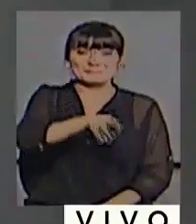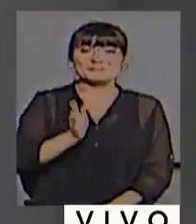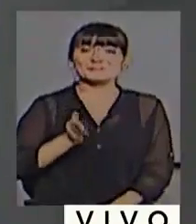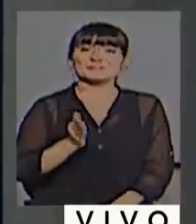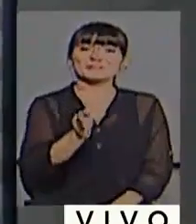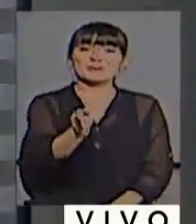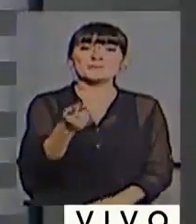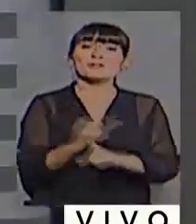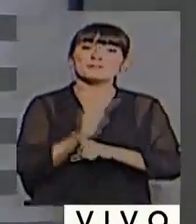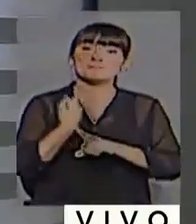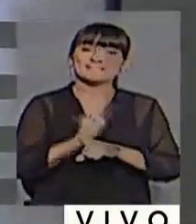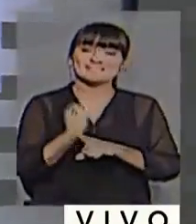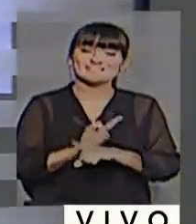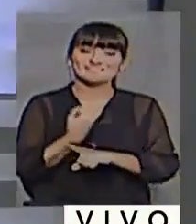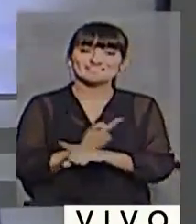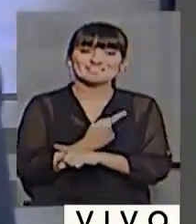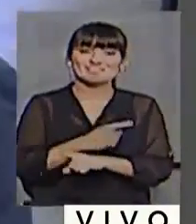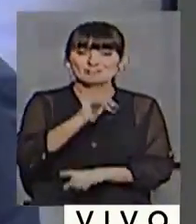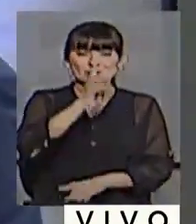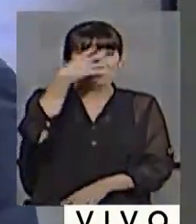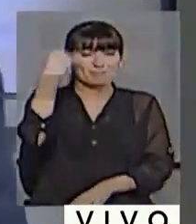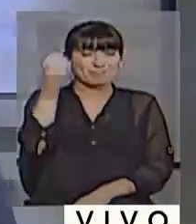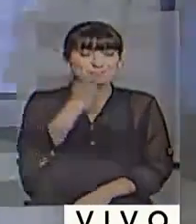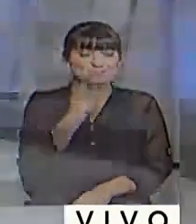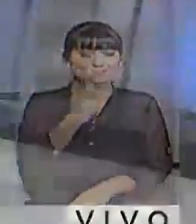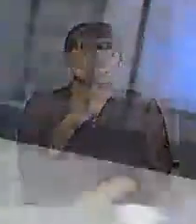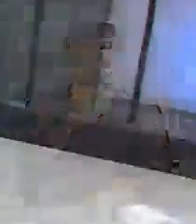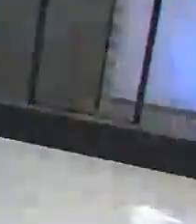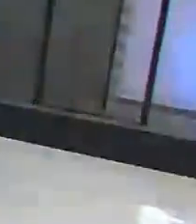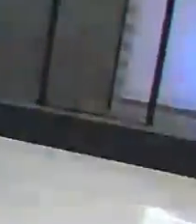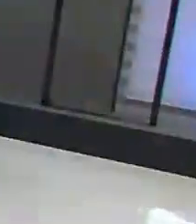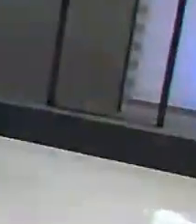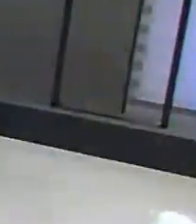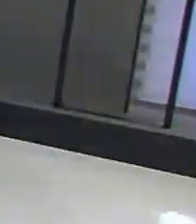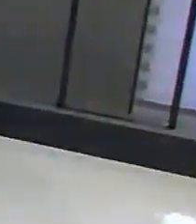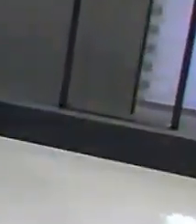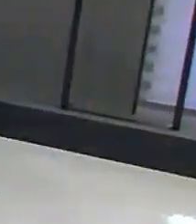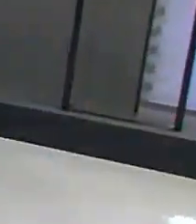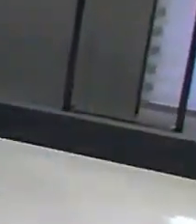esta conversación. No se me olviden las preguntas.